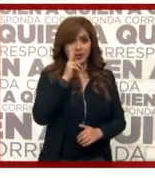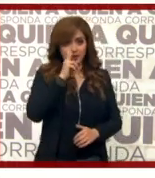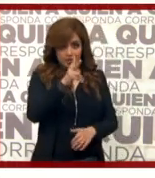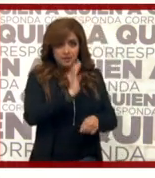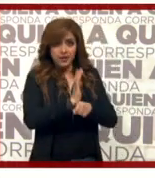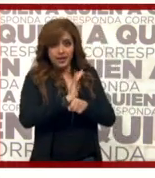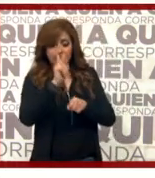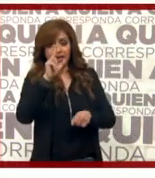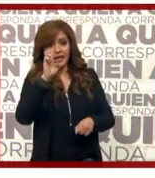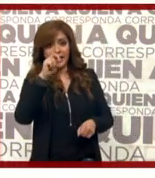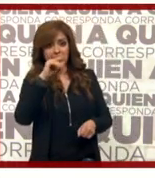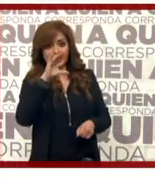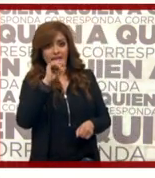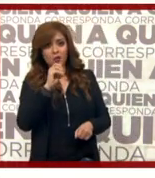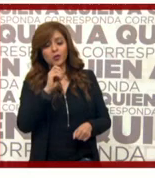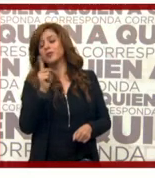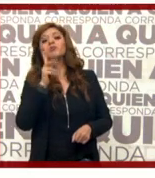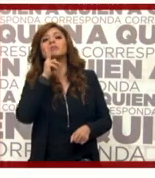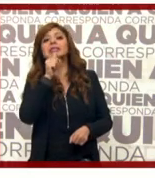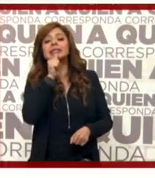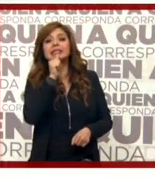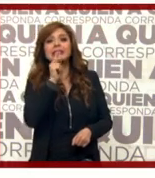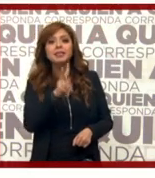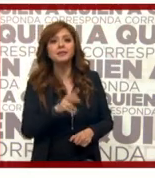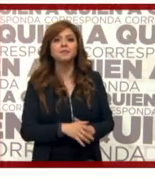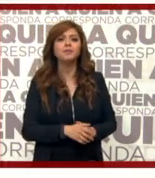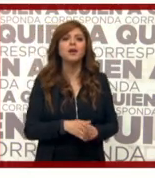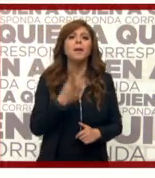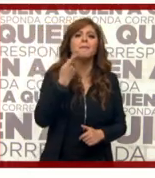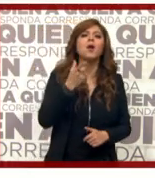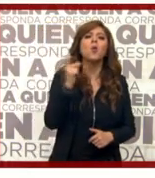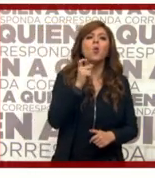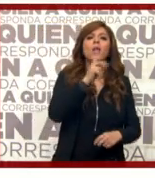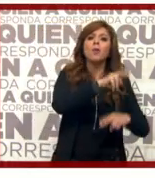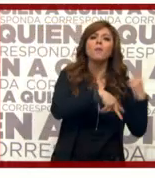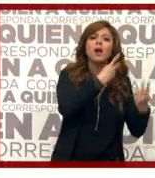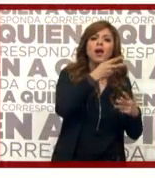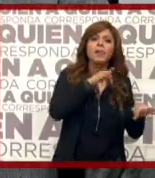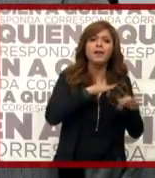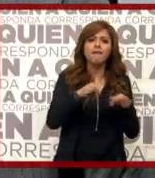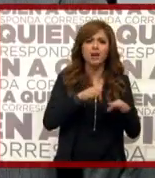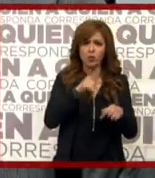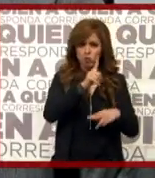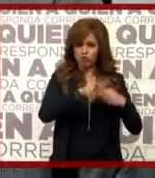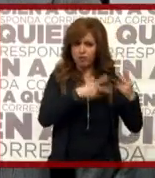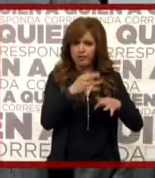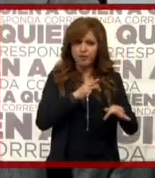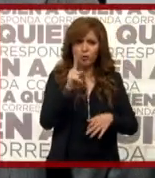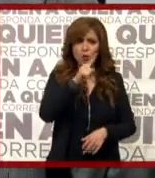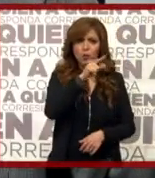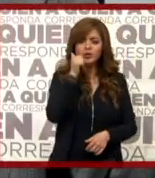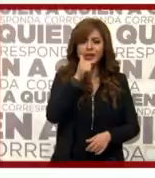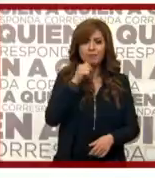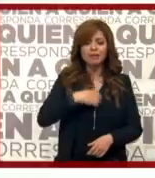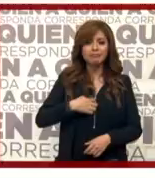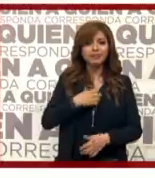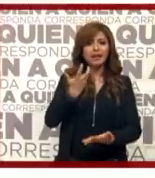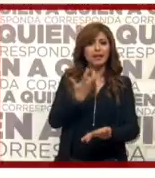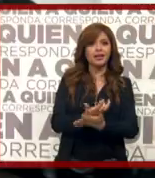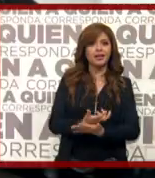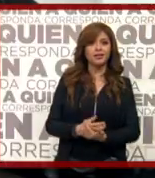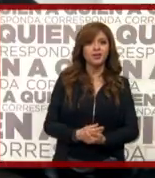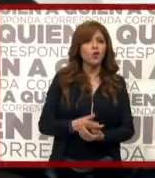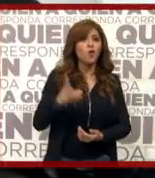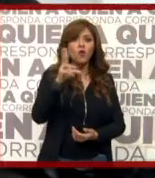revenant El renacido no la he visto todavía pero quieres decirme Cuándo te vas ir a trabajar a poner a trabajar porque no fuiste a trabajar fuiste a disfrutar a pasarla bien no Cómo no